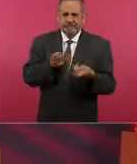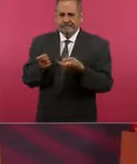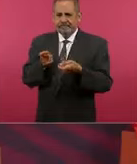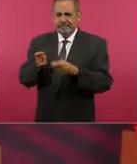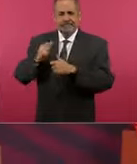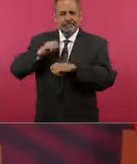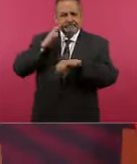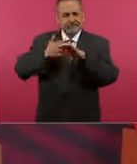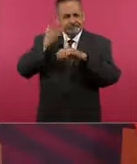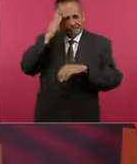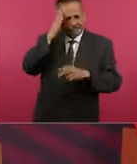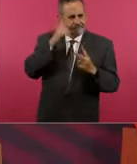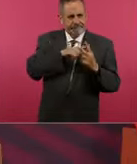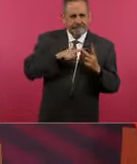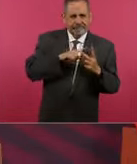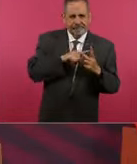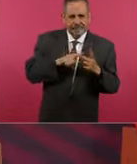Y